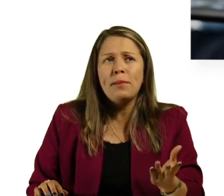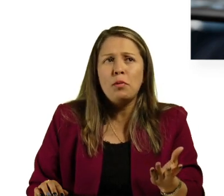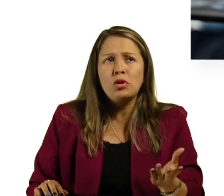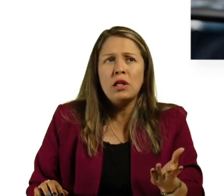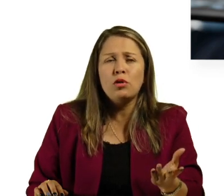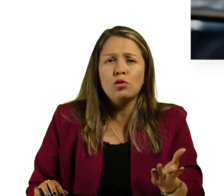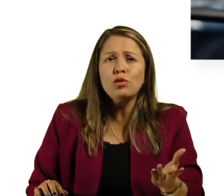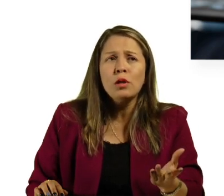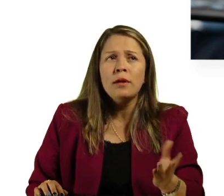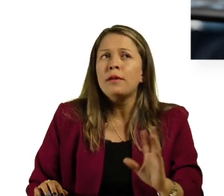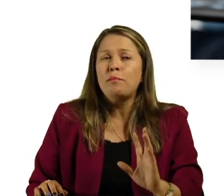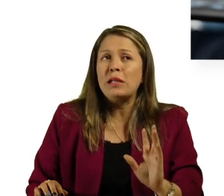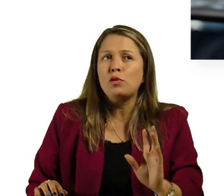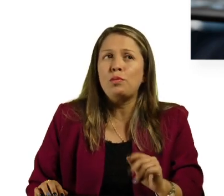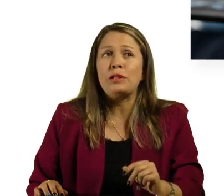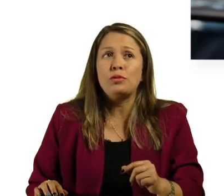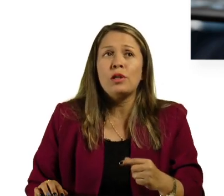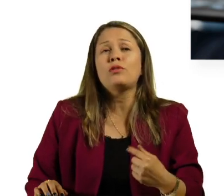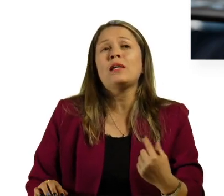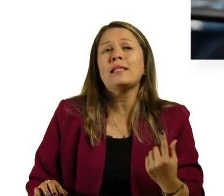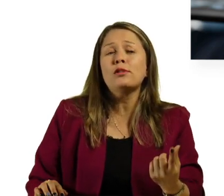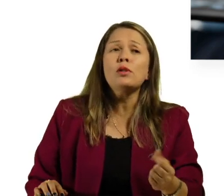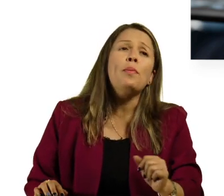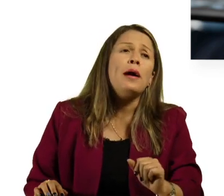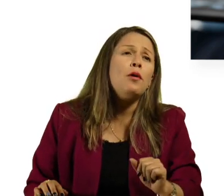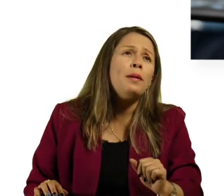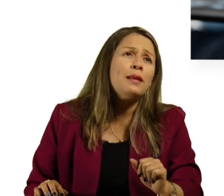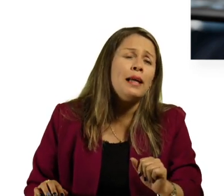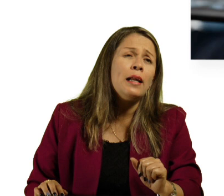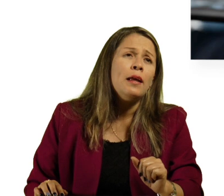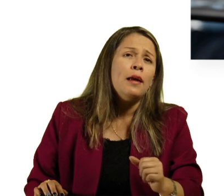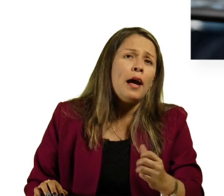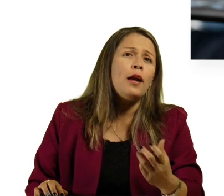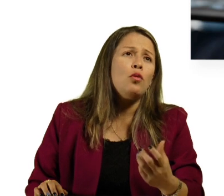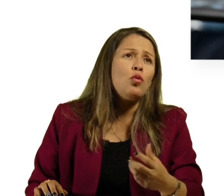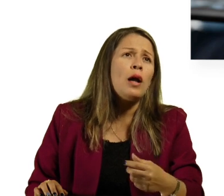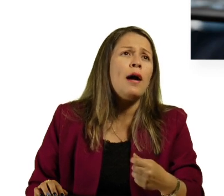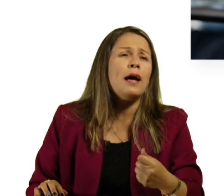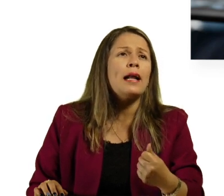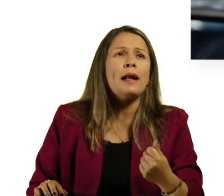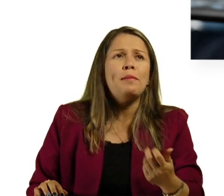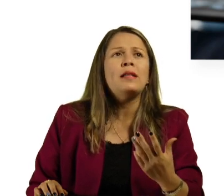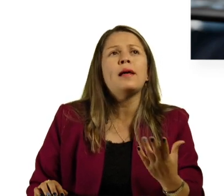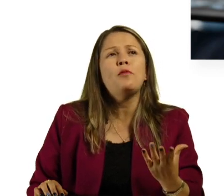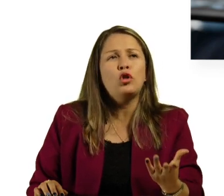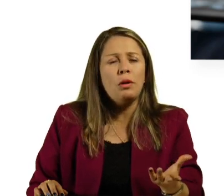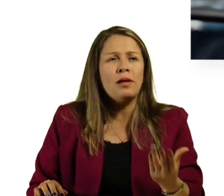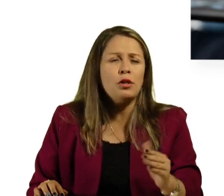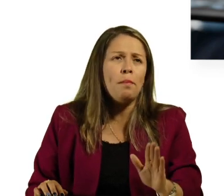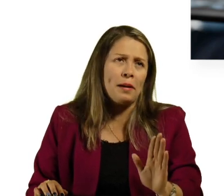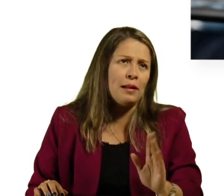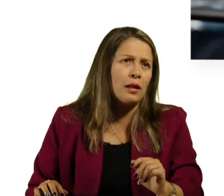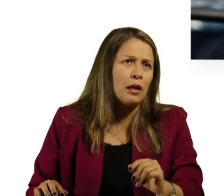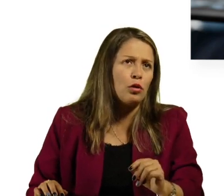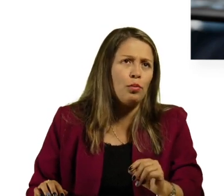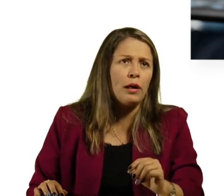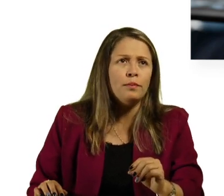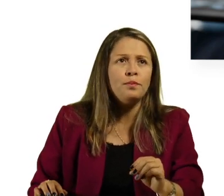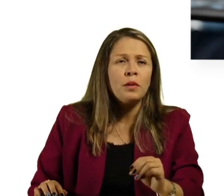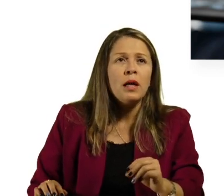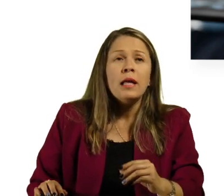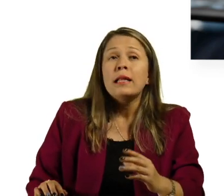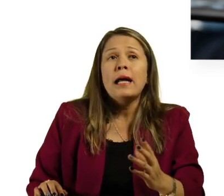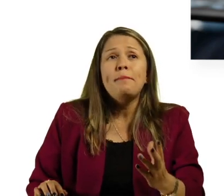un 100% sus presupuestos. Entonces, esto se puede convertir en una herramienta de motivación para el talento